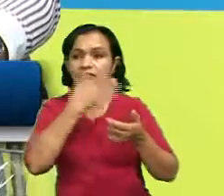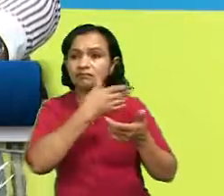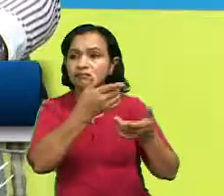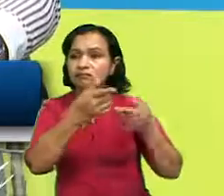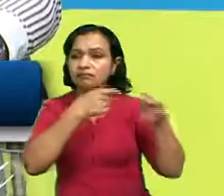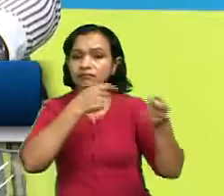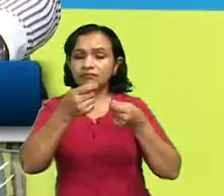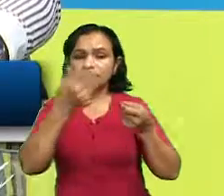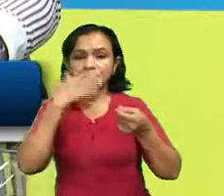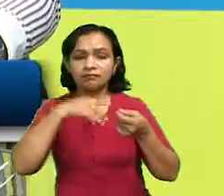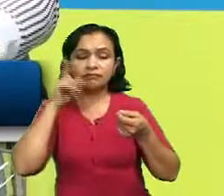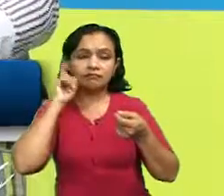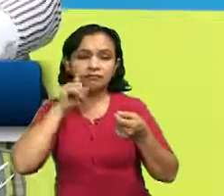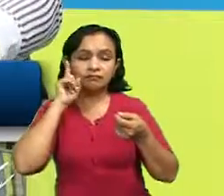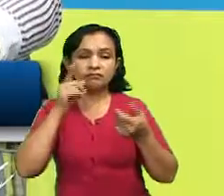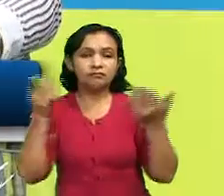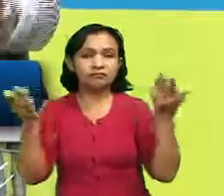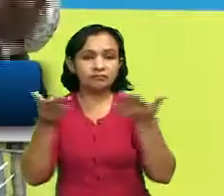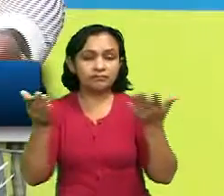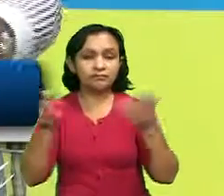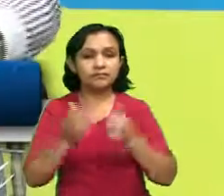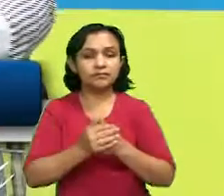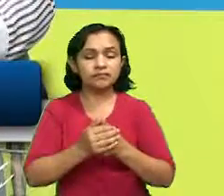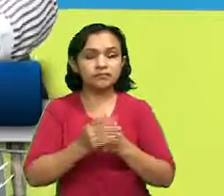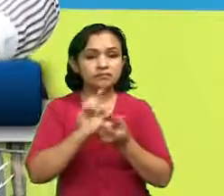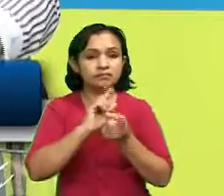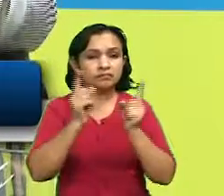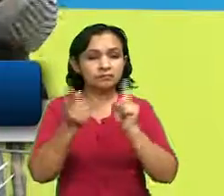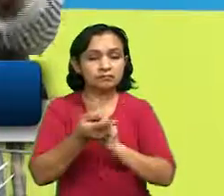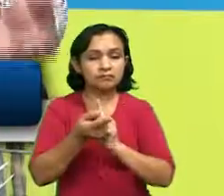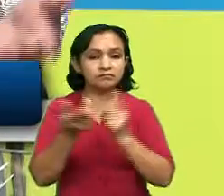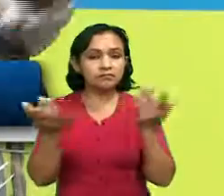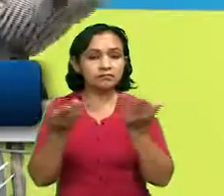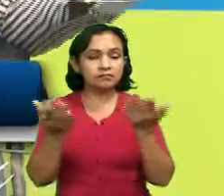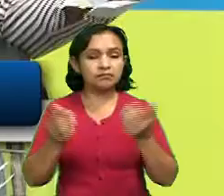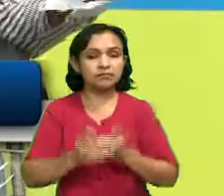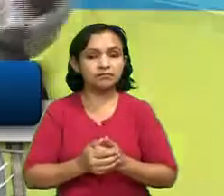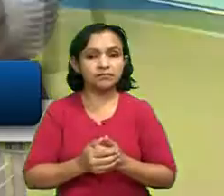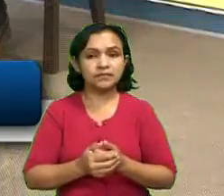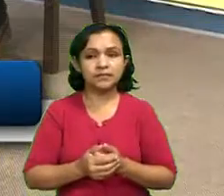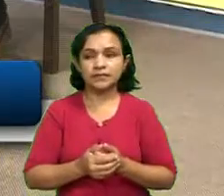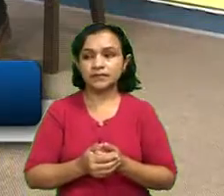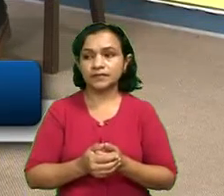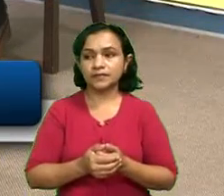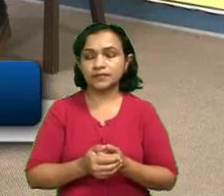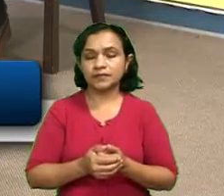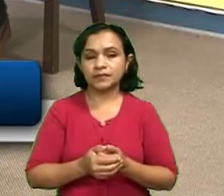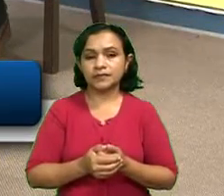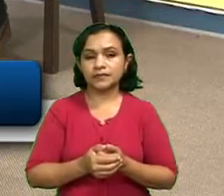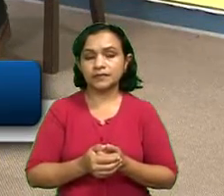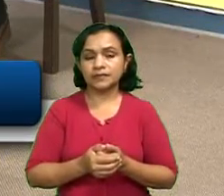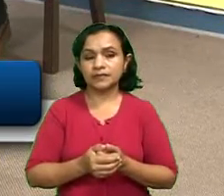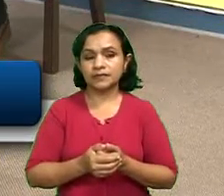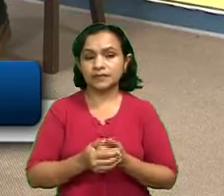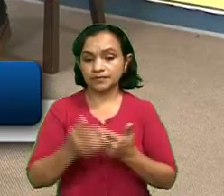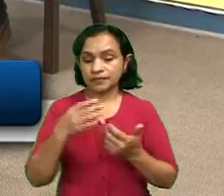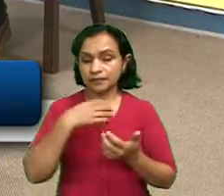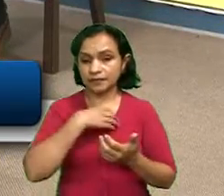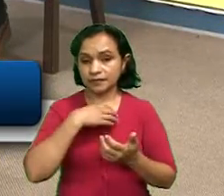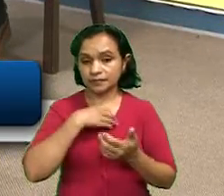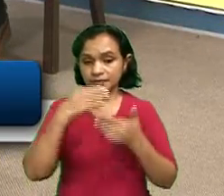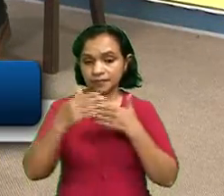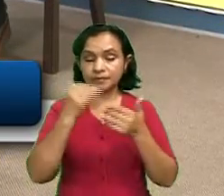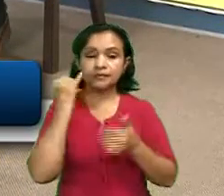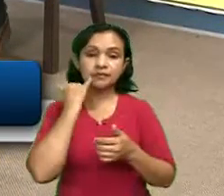vendiendo medicamentos vencidos, no me quisieron cambiar el medicamento? Sí, bueno, ellos, digamos, como nosotros estamos cerca